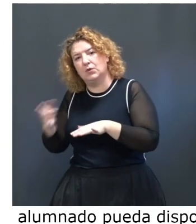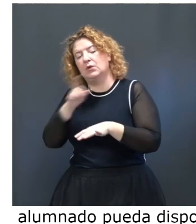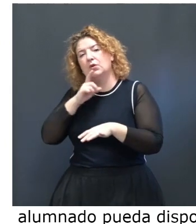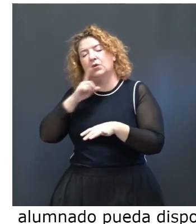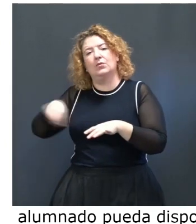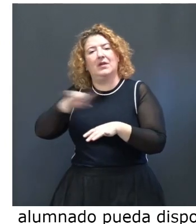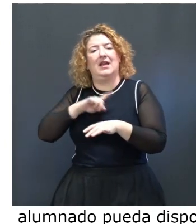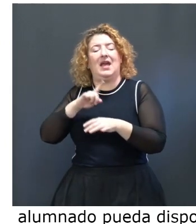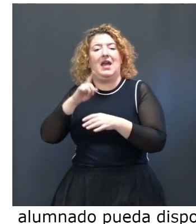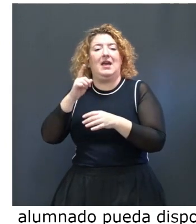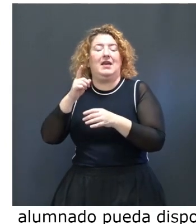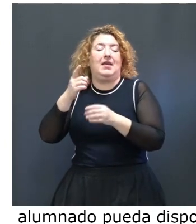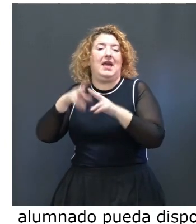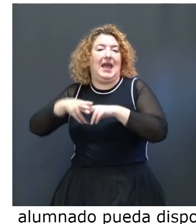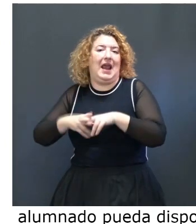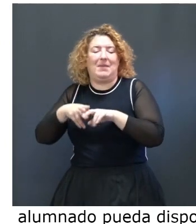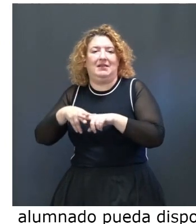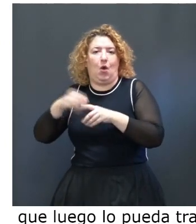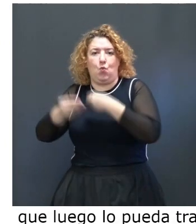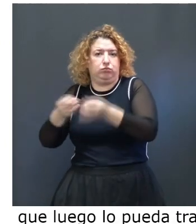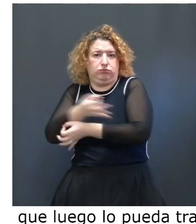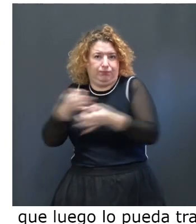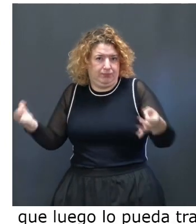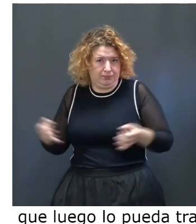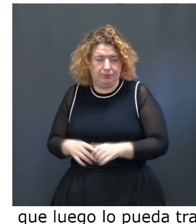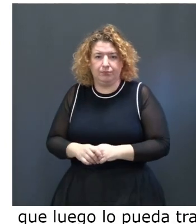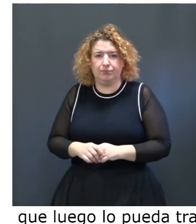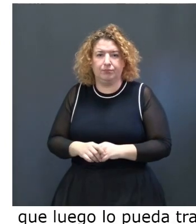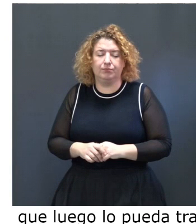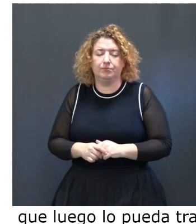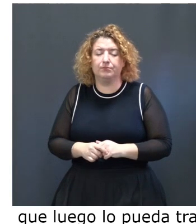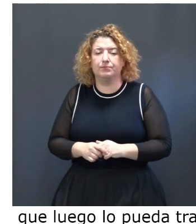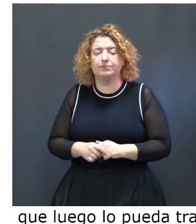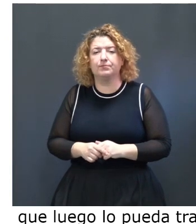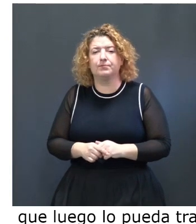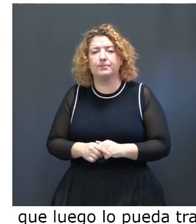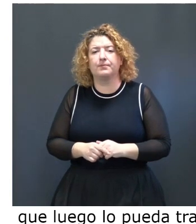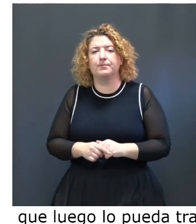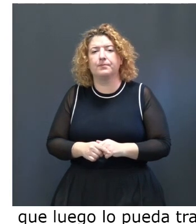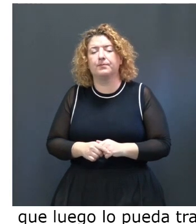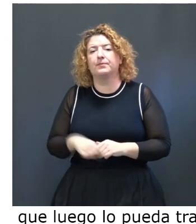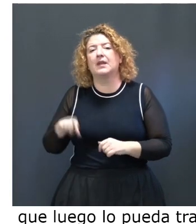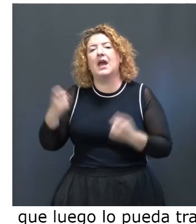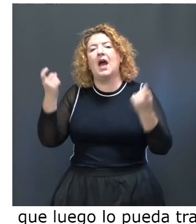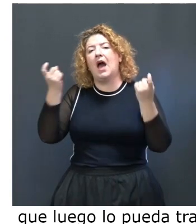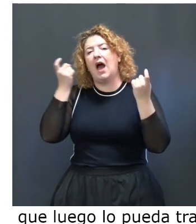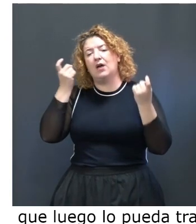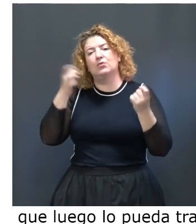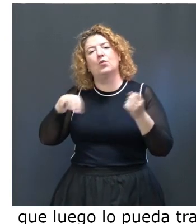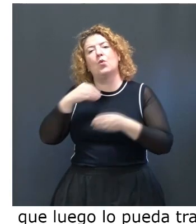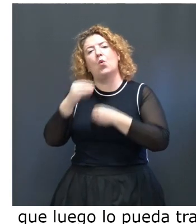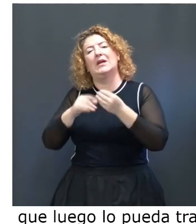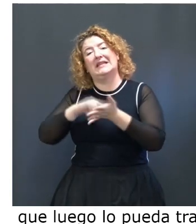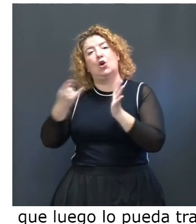las herramientas, que para el alumnado supone una formación, una educación en un uso alternativo de